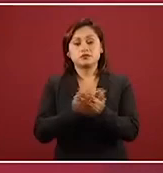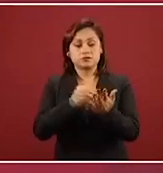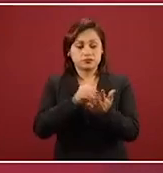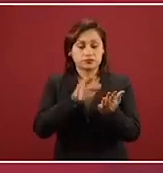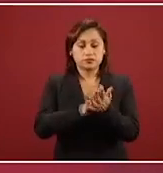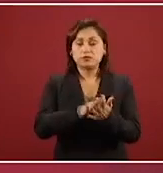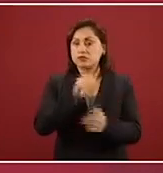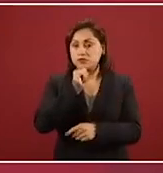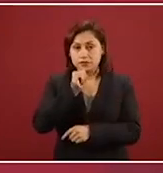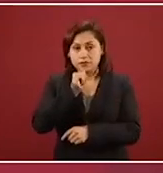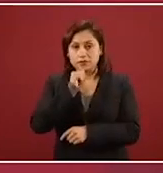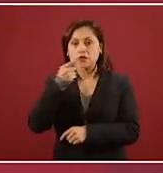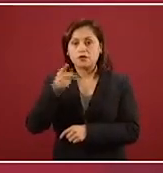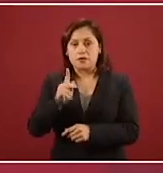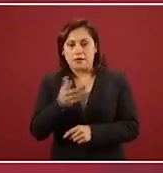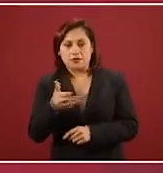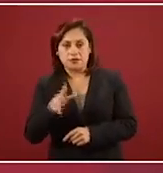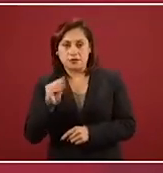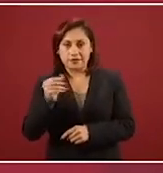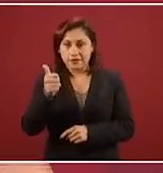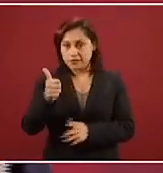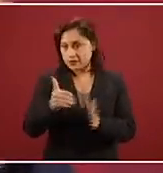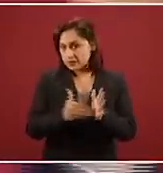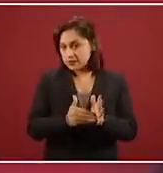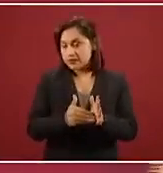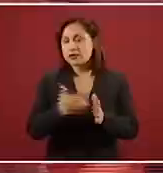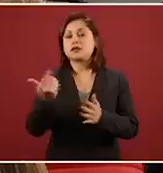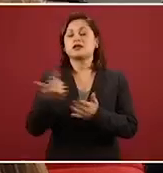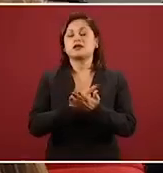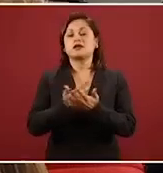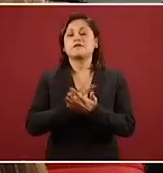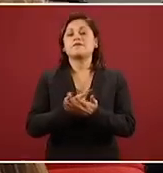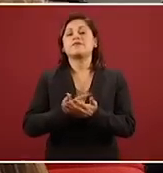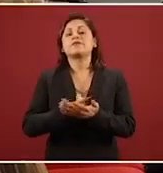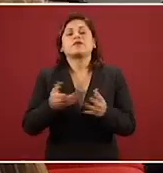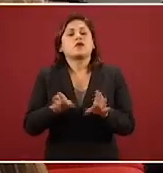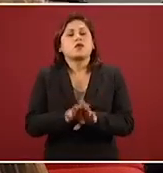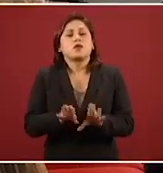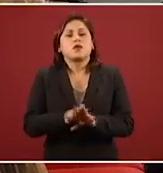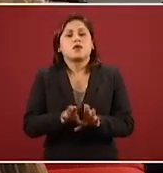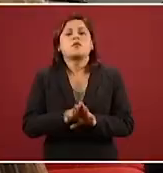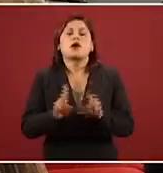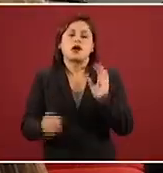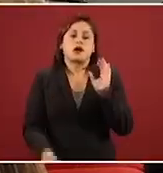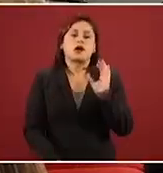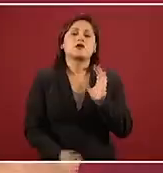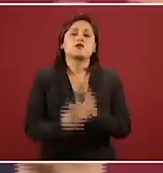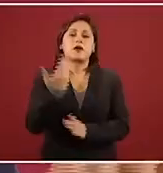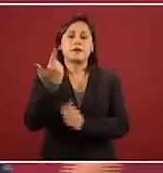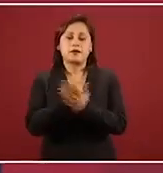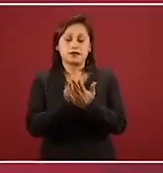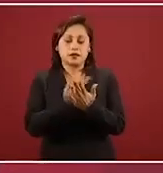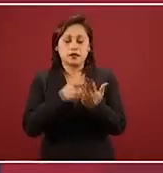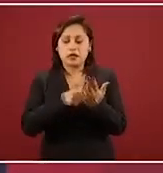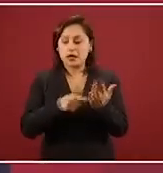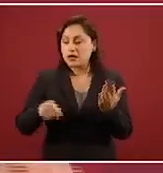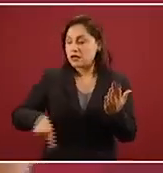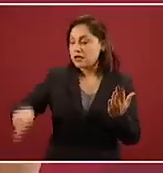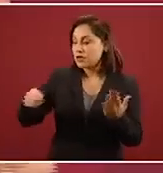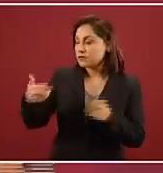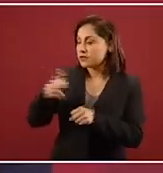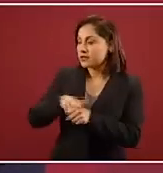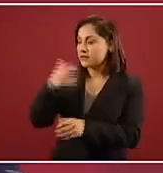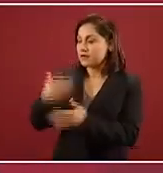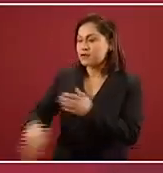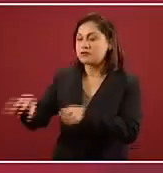mil registros. ¿Esto qué implica? Pues que tenemos ya una base de datos para buscar a esos médicos, enfermeras que tanta falta nos hacen,